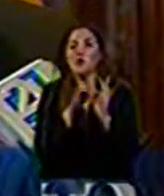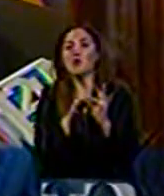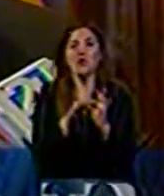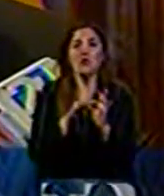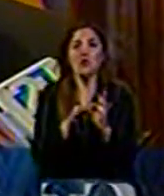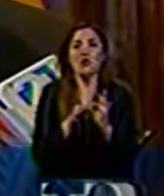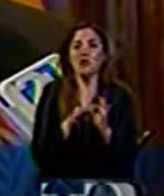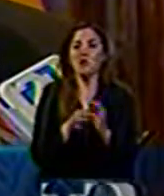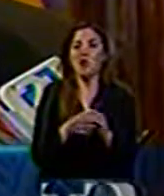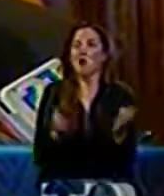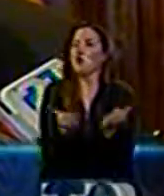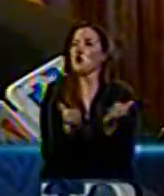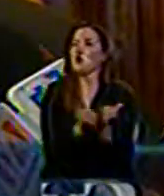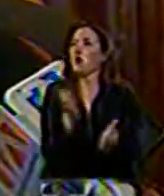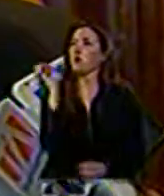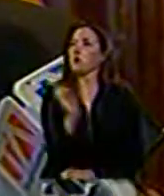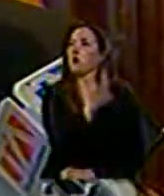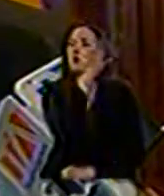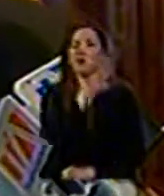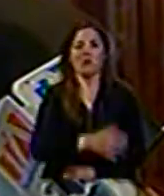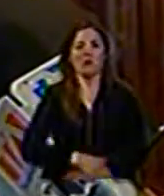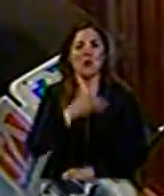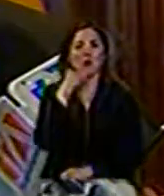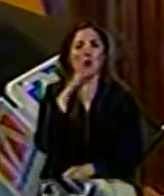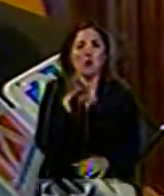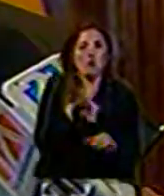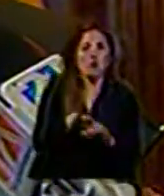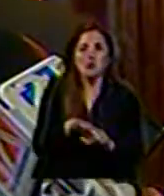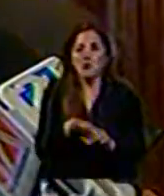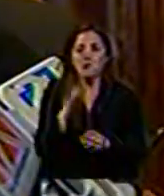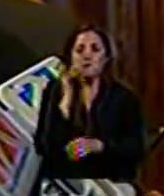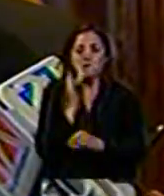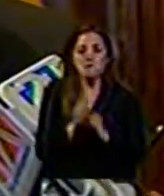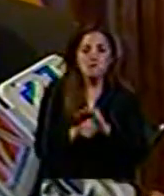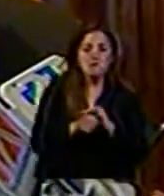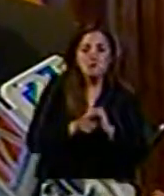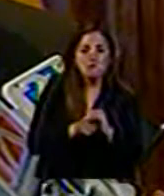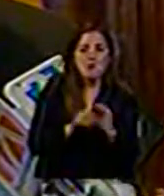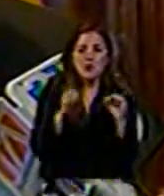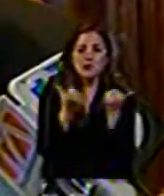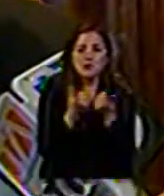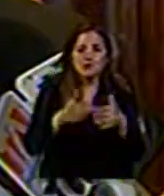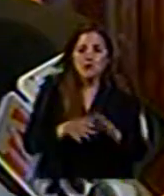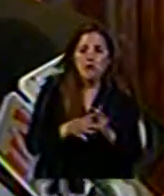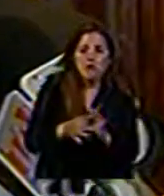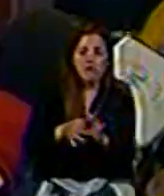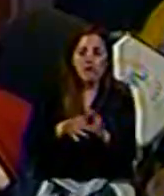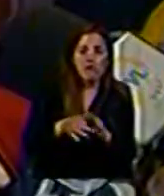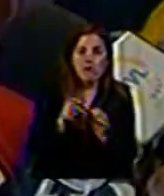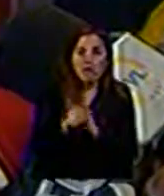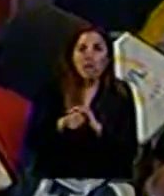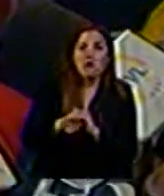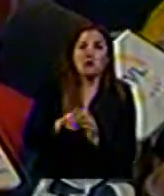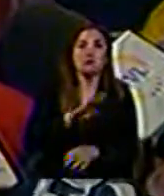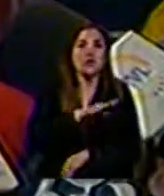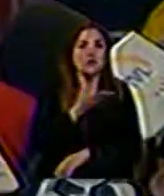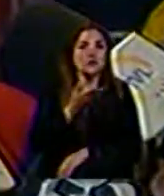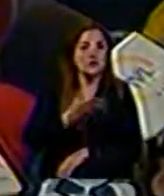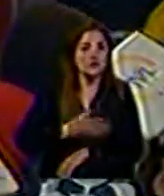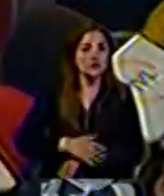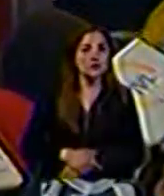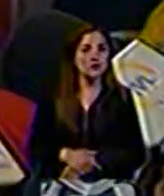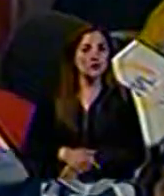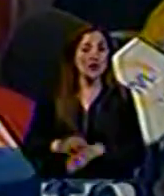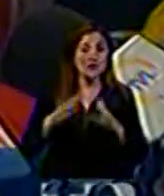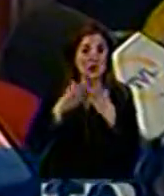son botados al tacho de la basura con votaciones misteriosas y actuaciones de asambleístas como cómplices y encubridores. Pero no solamente son en la Comisión